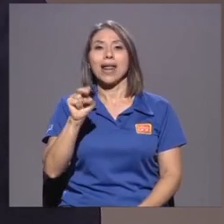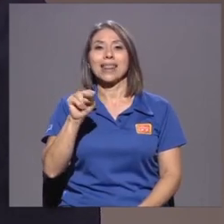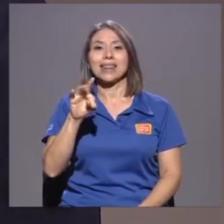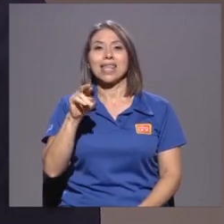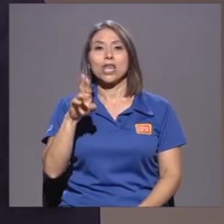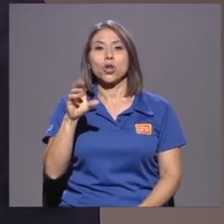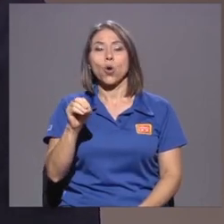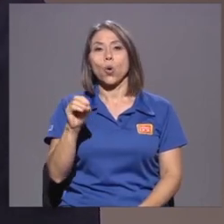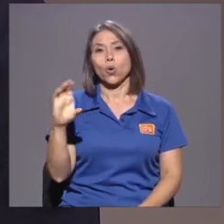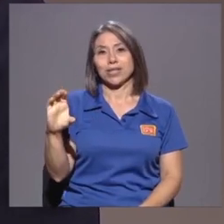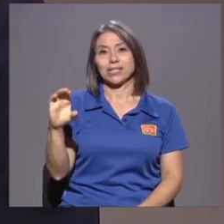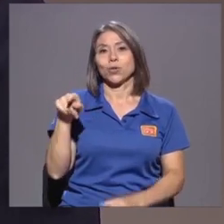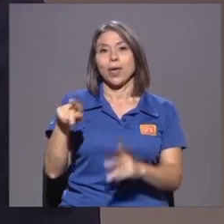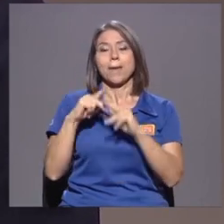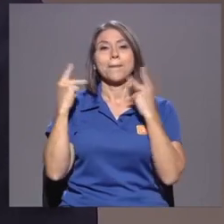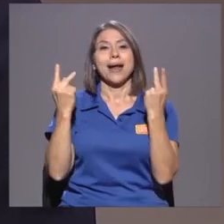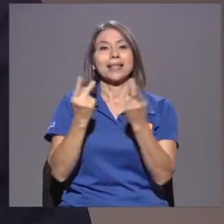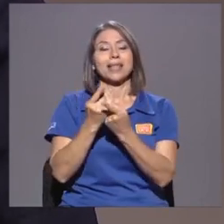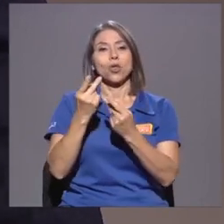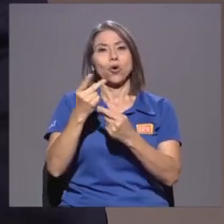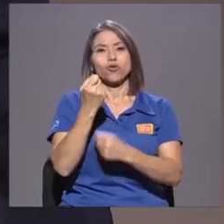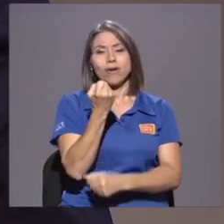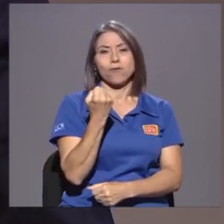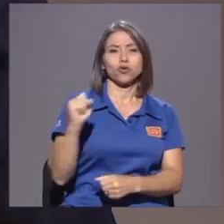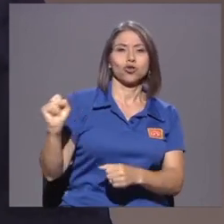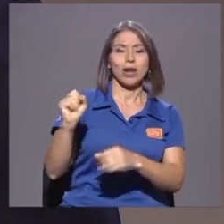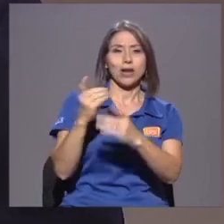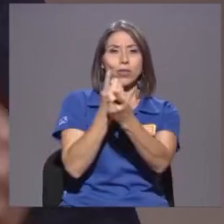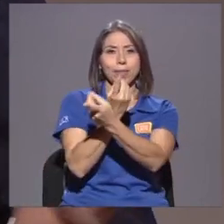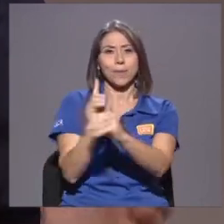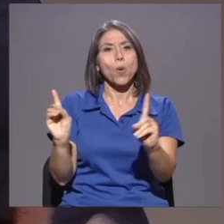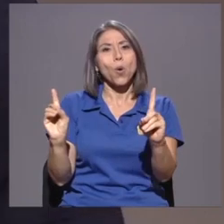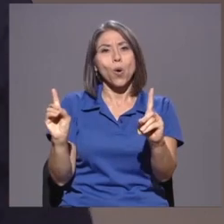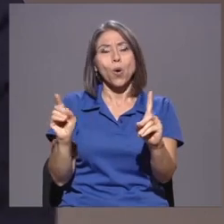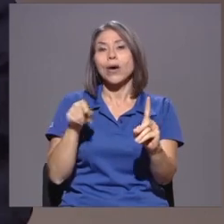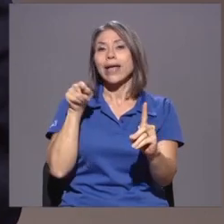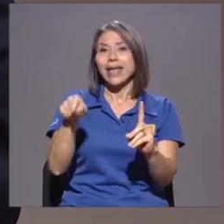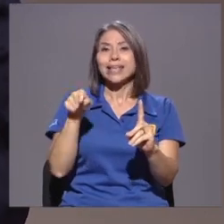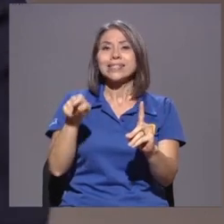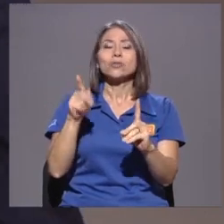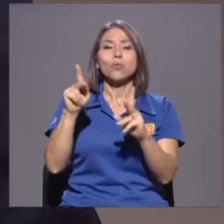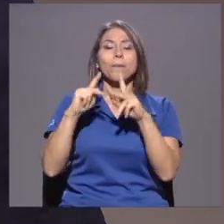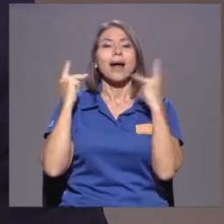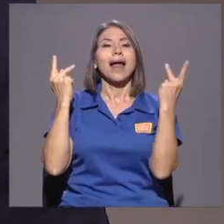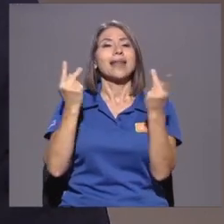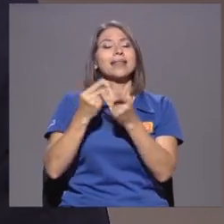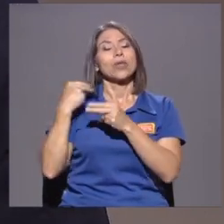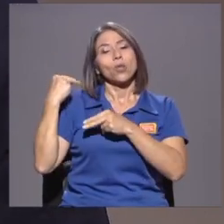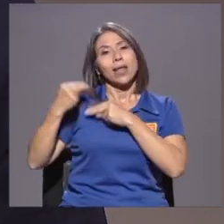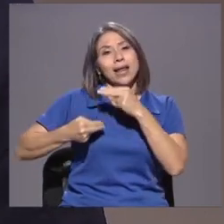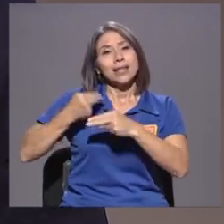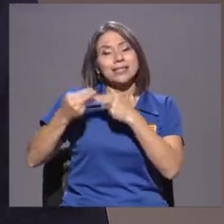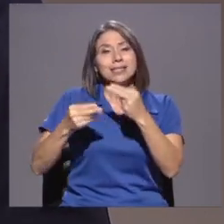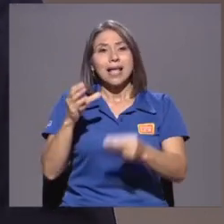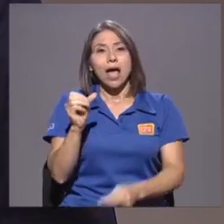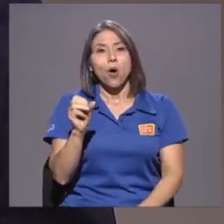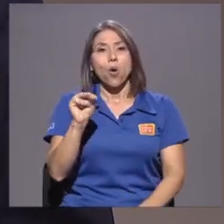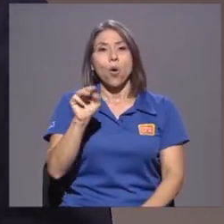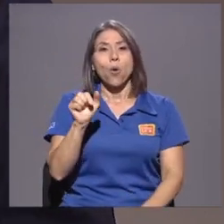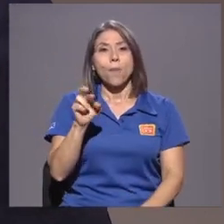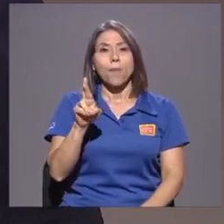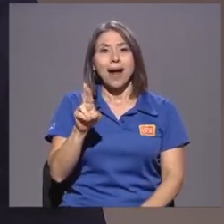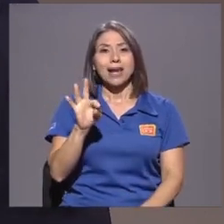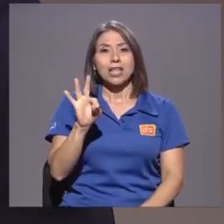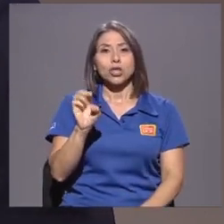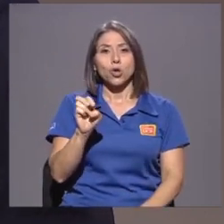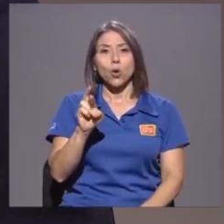es del partido revolucionario democrático digamos un partido de la herencia de omar torrijos que también